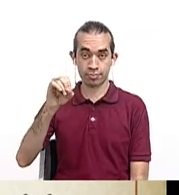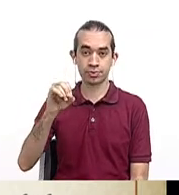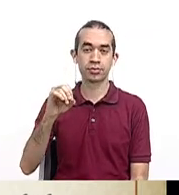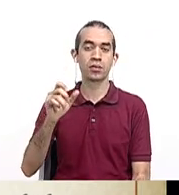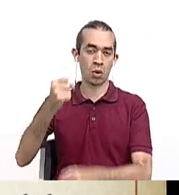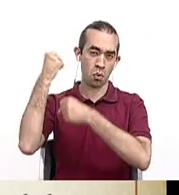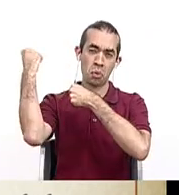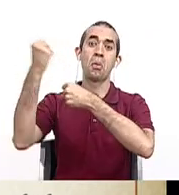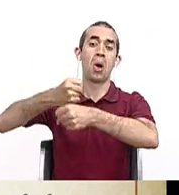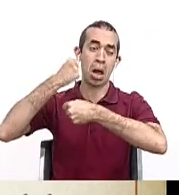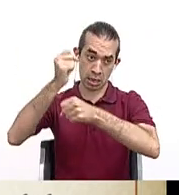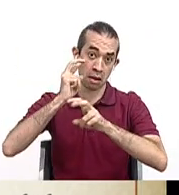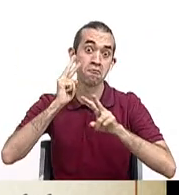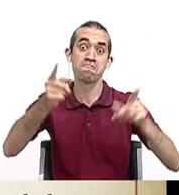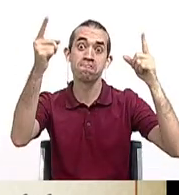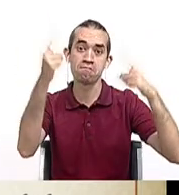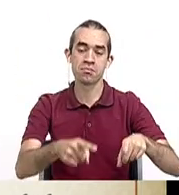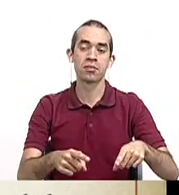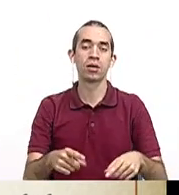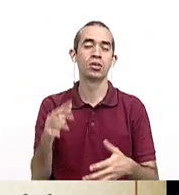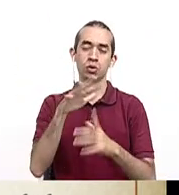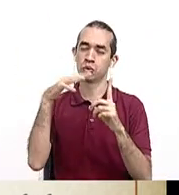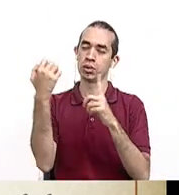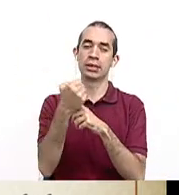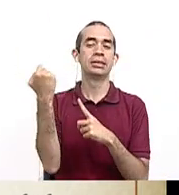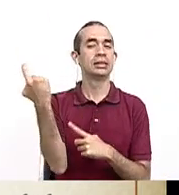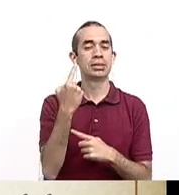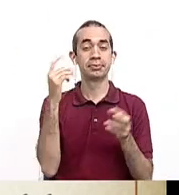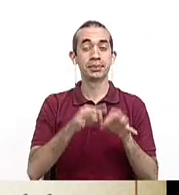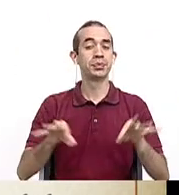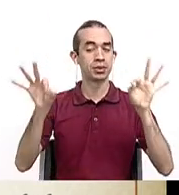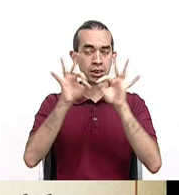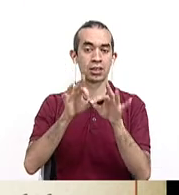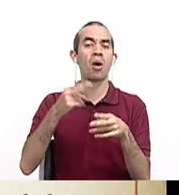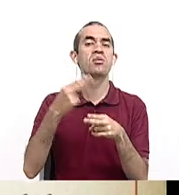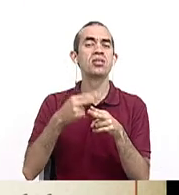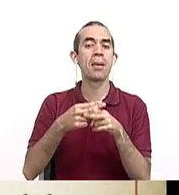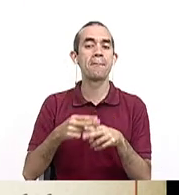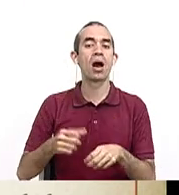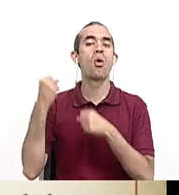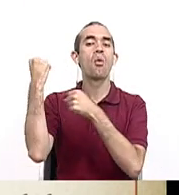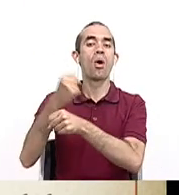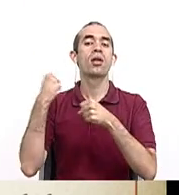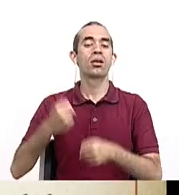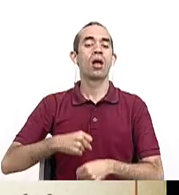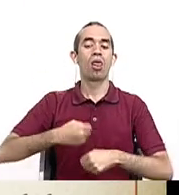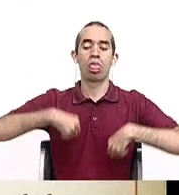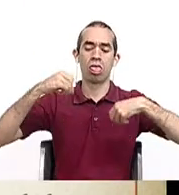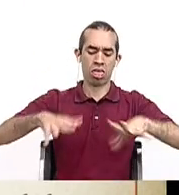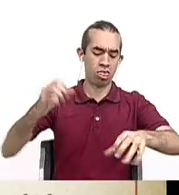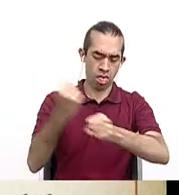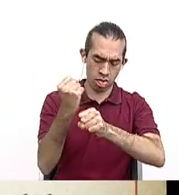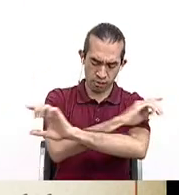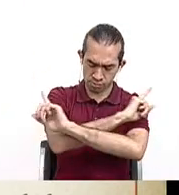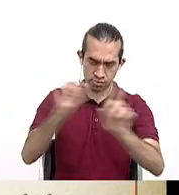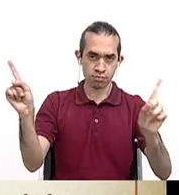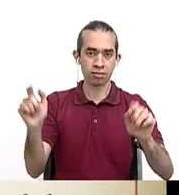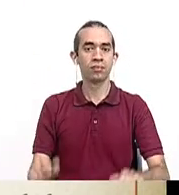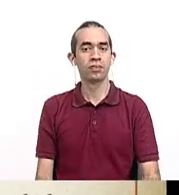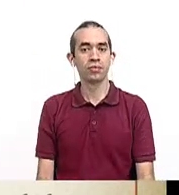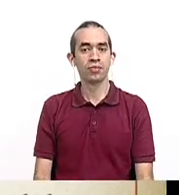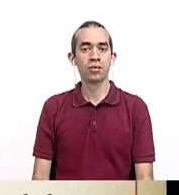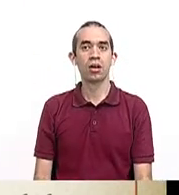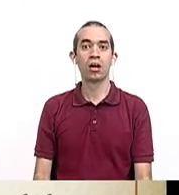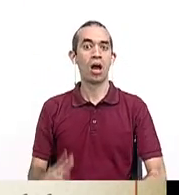importante recordar que se llama la huelga de brazos caídos tras la cual se ve en la necesidad de